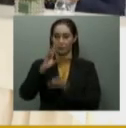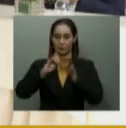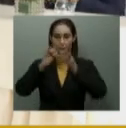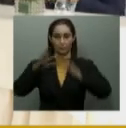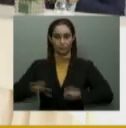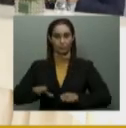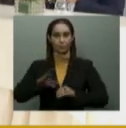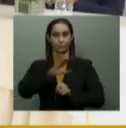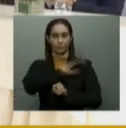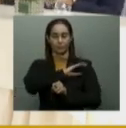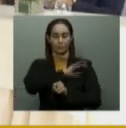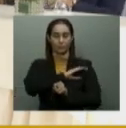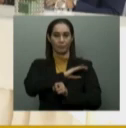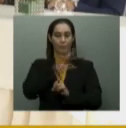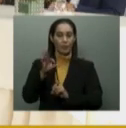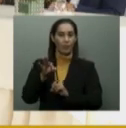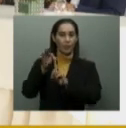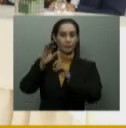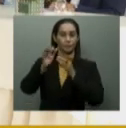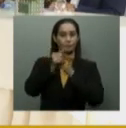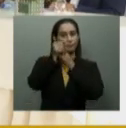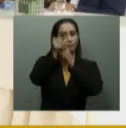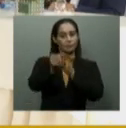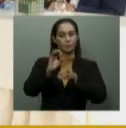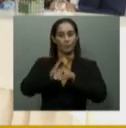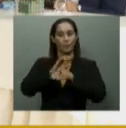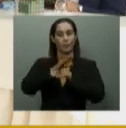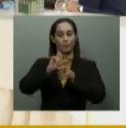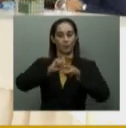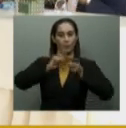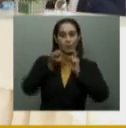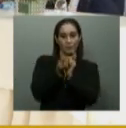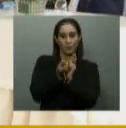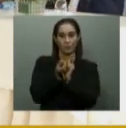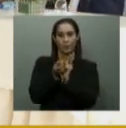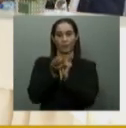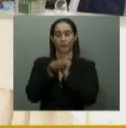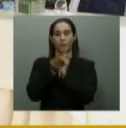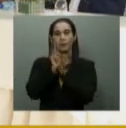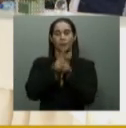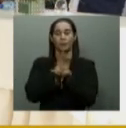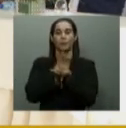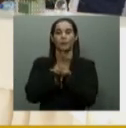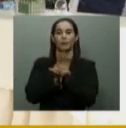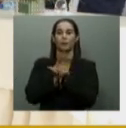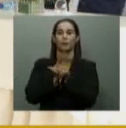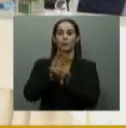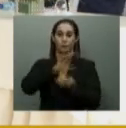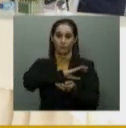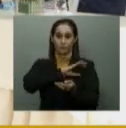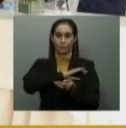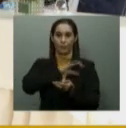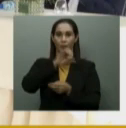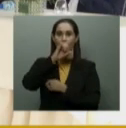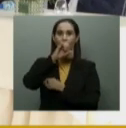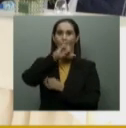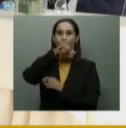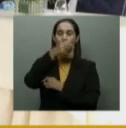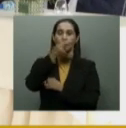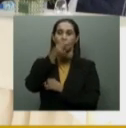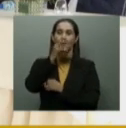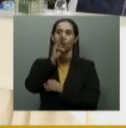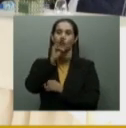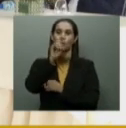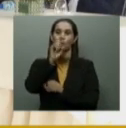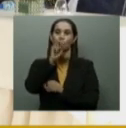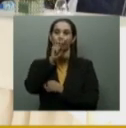por la concentración el problema tema de monitoreo no no es un problema mucho más serio el problema es que si lo traes a macario